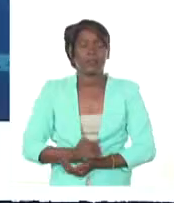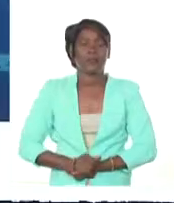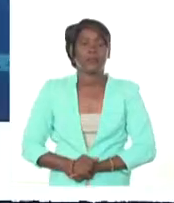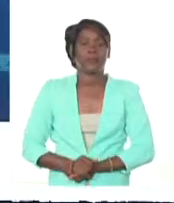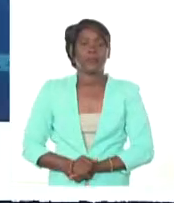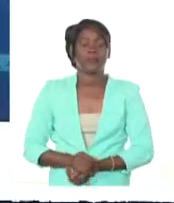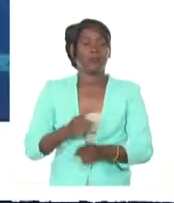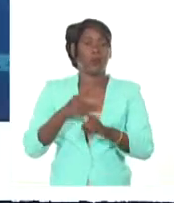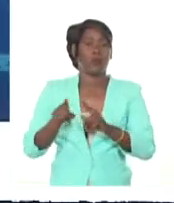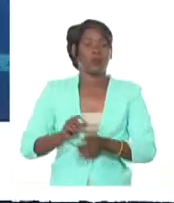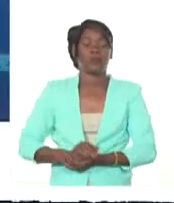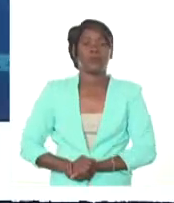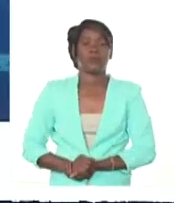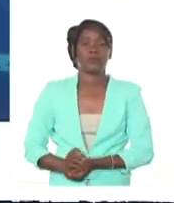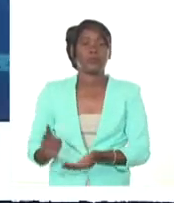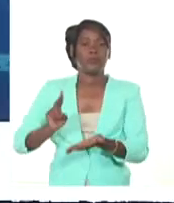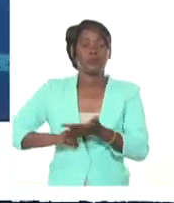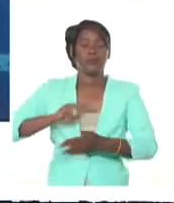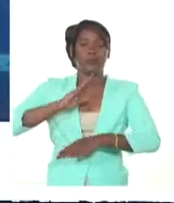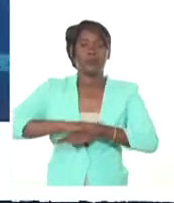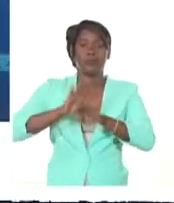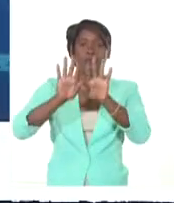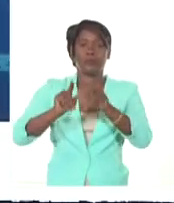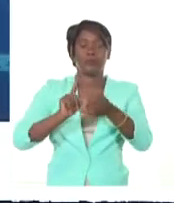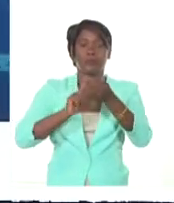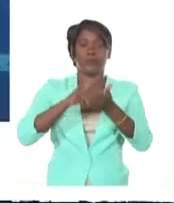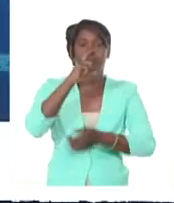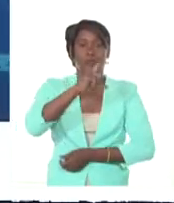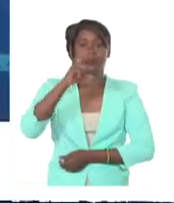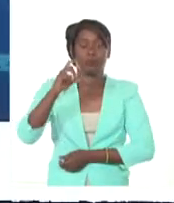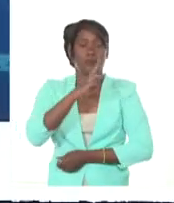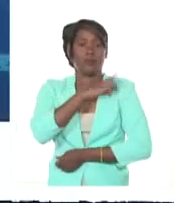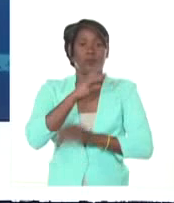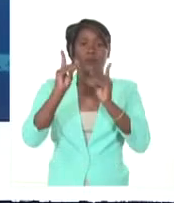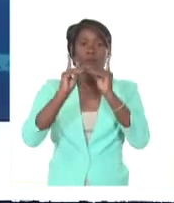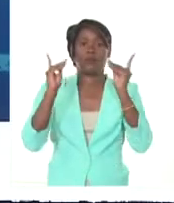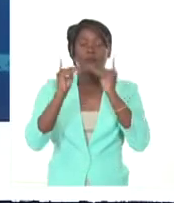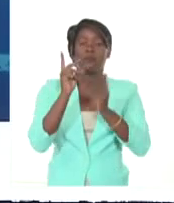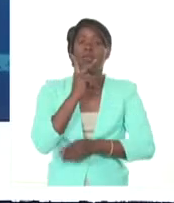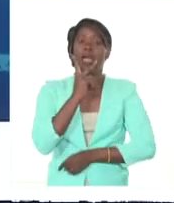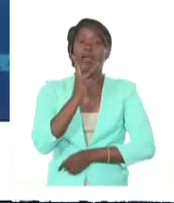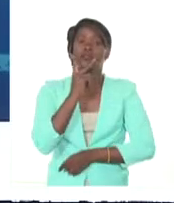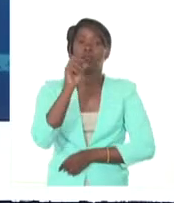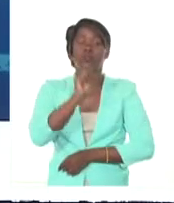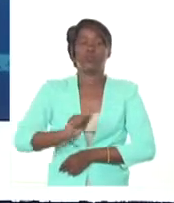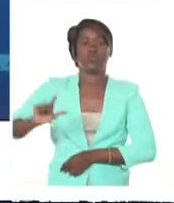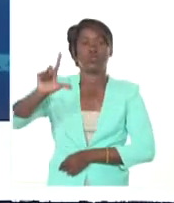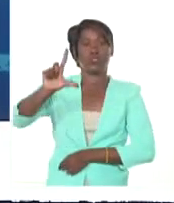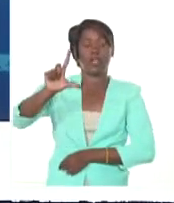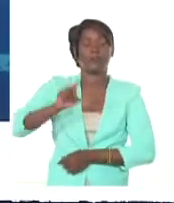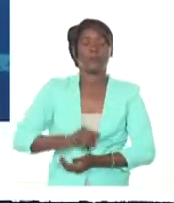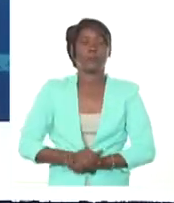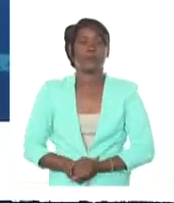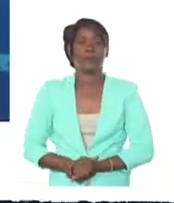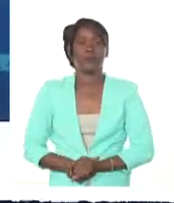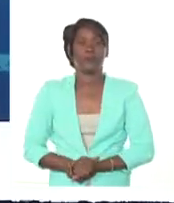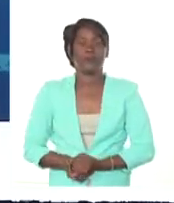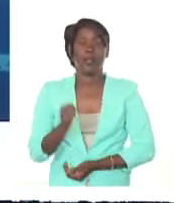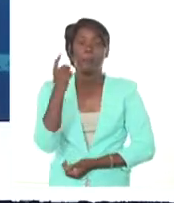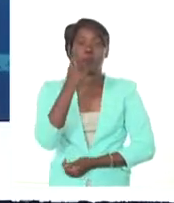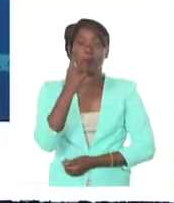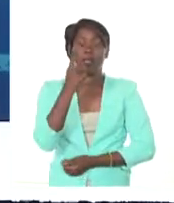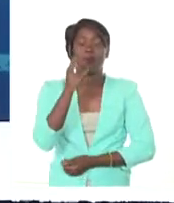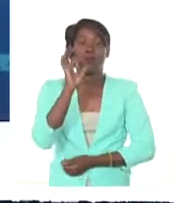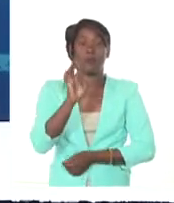el miembro del secretariado del comité central del partido y jefe de su departamento de atención al sector social Jorge Luisa Broche de Lorenzo y el primer